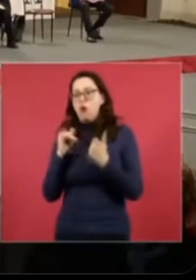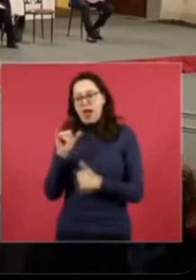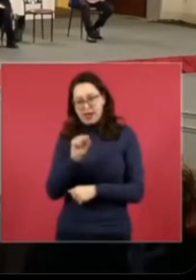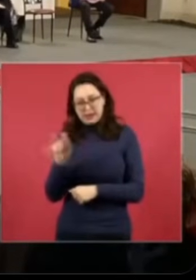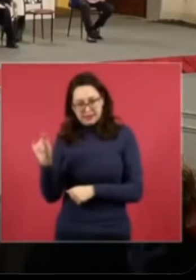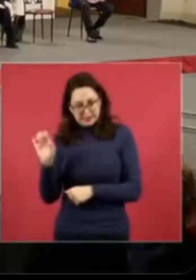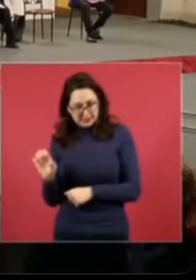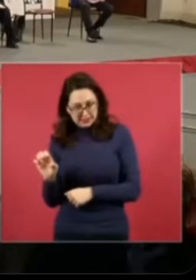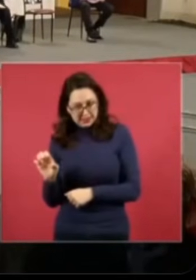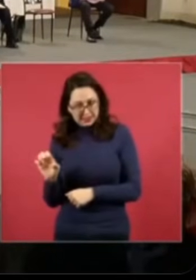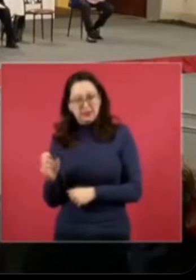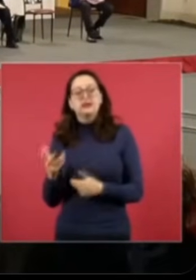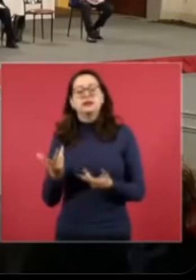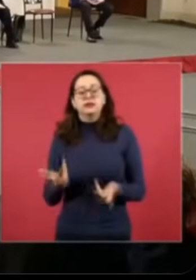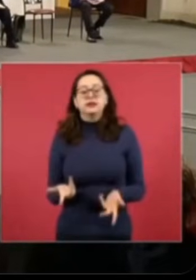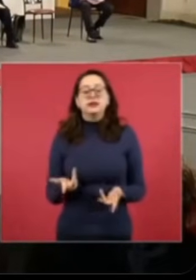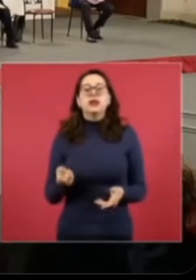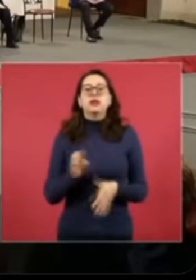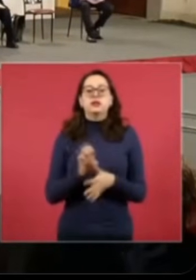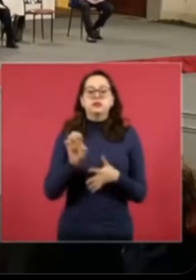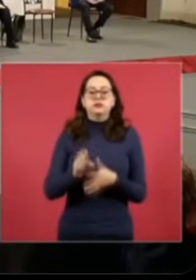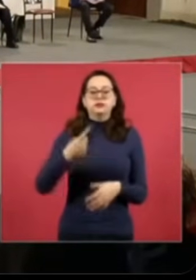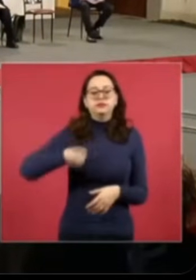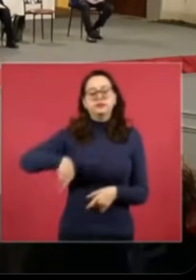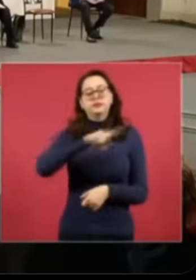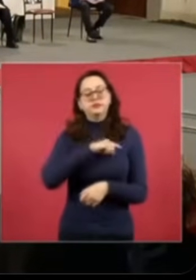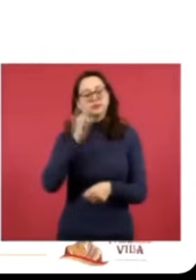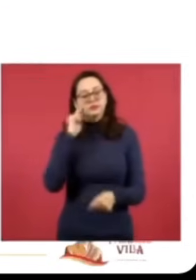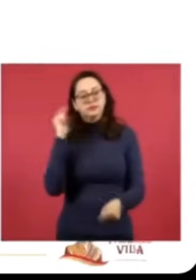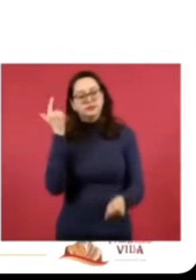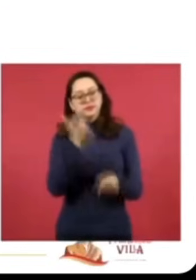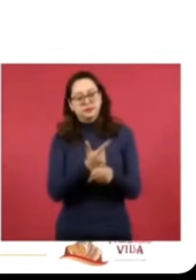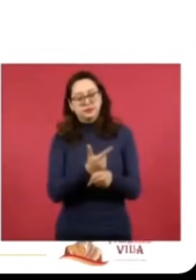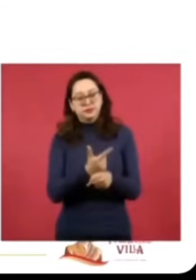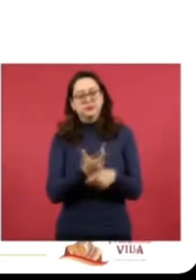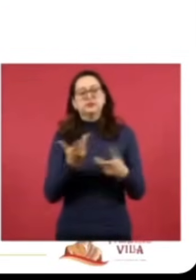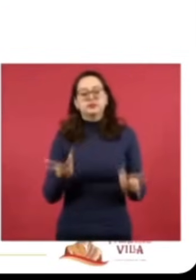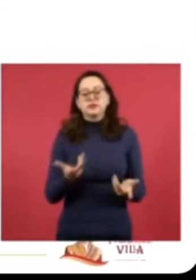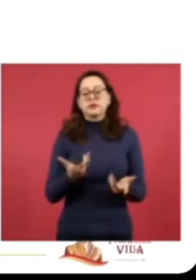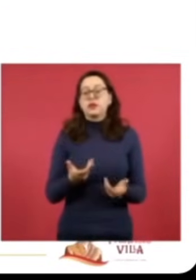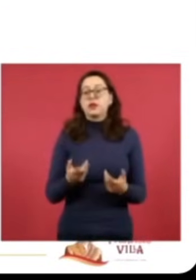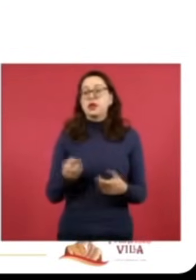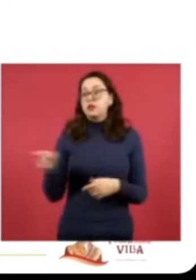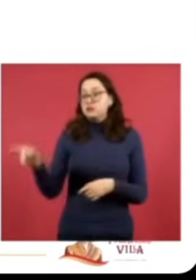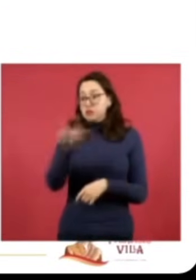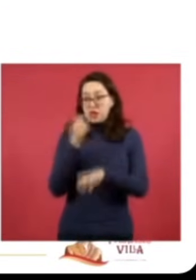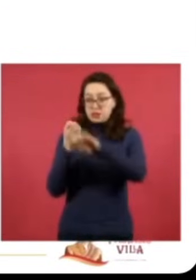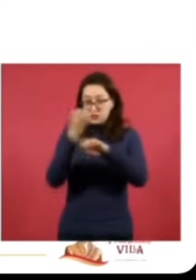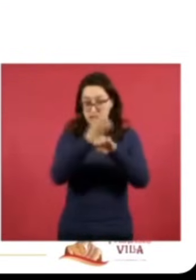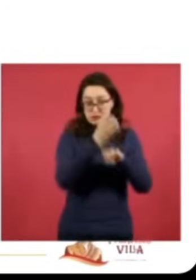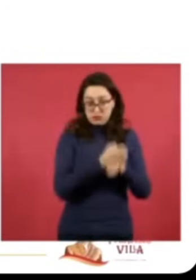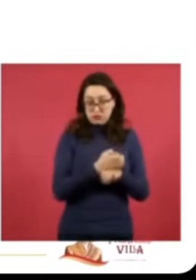escuchar al director del IMSS, Zoé Robledo, la información muy importante que nos va a dar. ¿Cómo se van